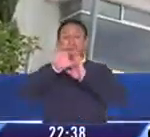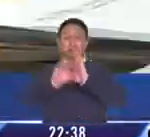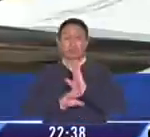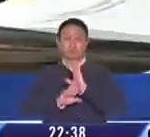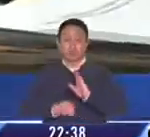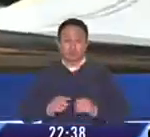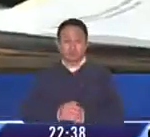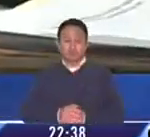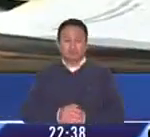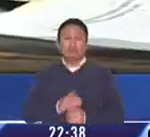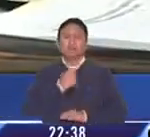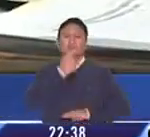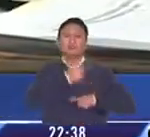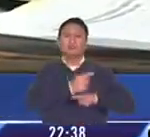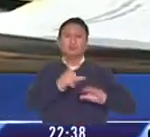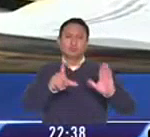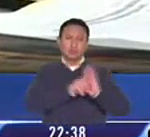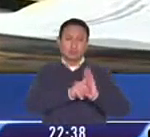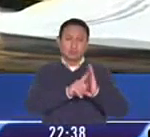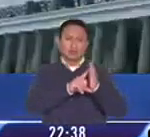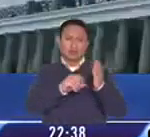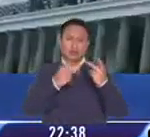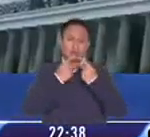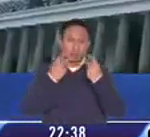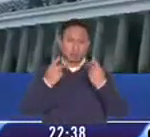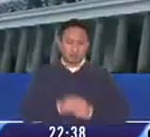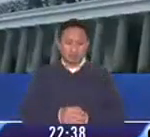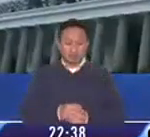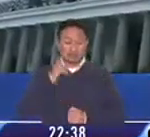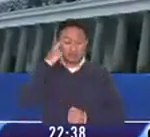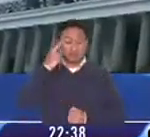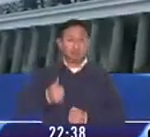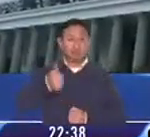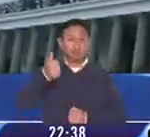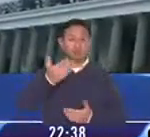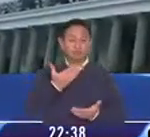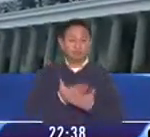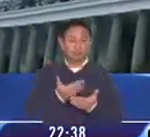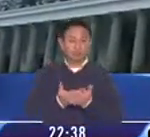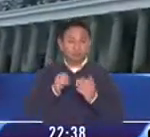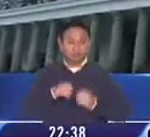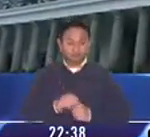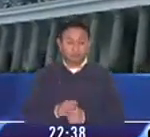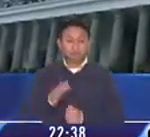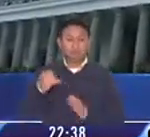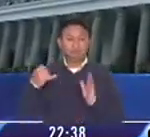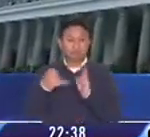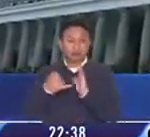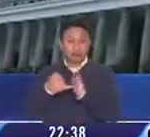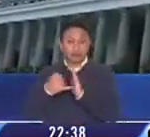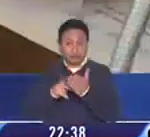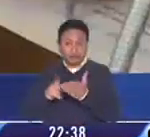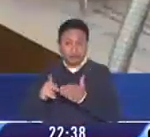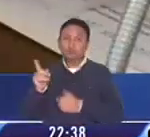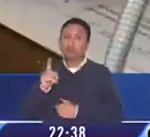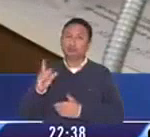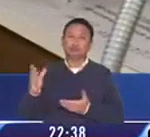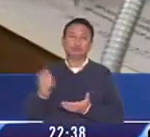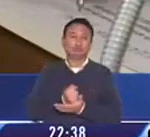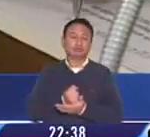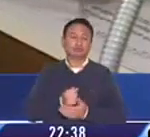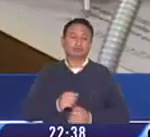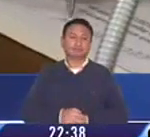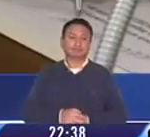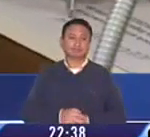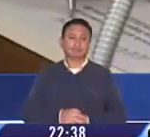Constitucional sobre el decreto Ley de Finanzas Públicas, en donde el gobierno propone que se perdone los intereses del Ejecutivo que adeuda al